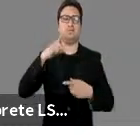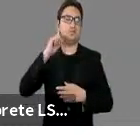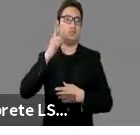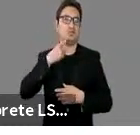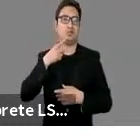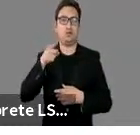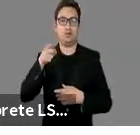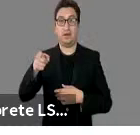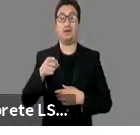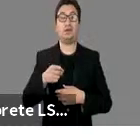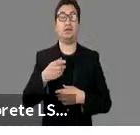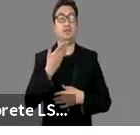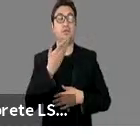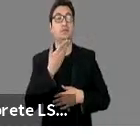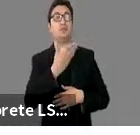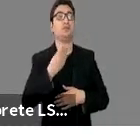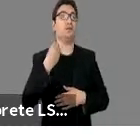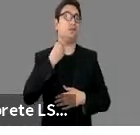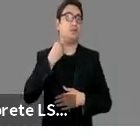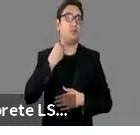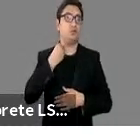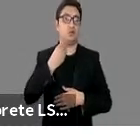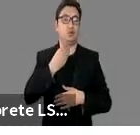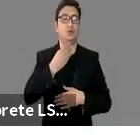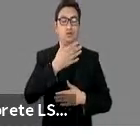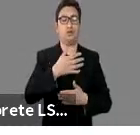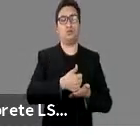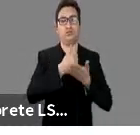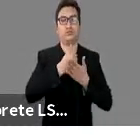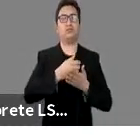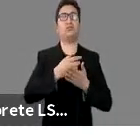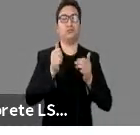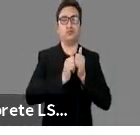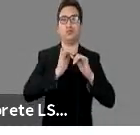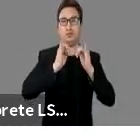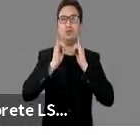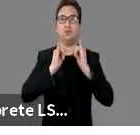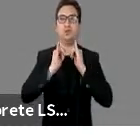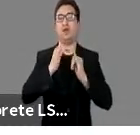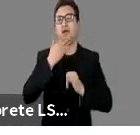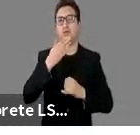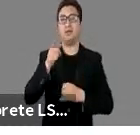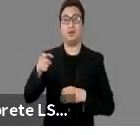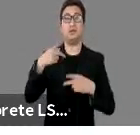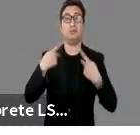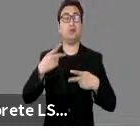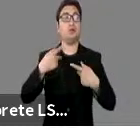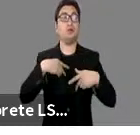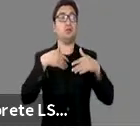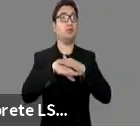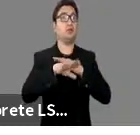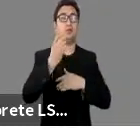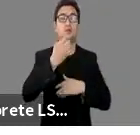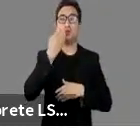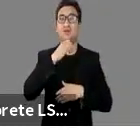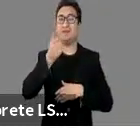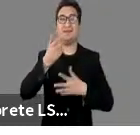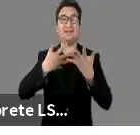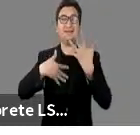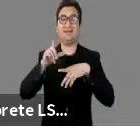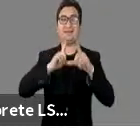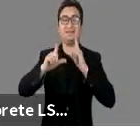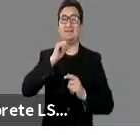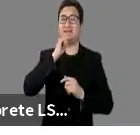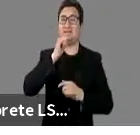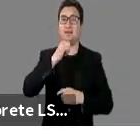y su abogado pidió el apoyo. Y en este caso, ella no había entrado a ninguna escuela de lenguaje de señas mexicanas,